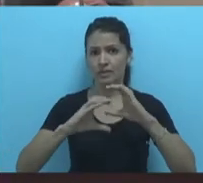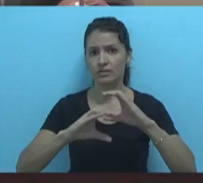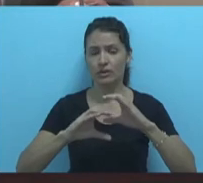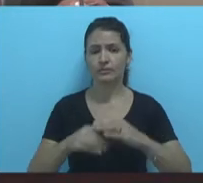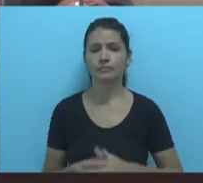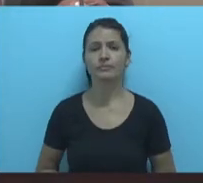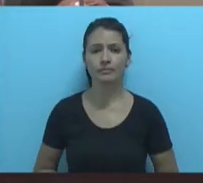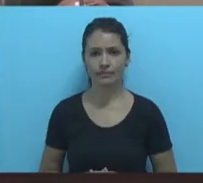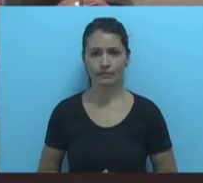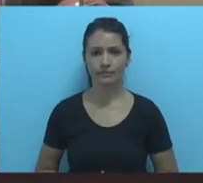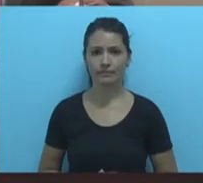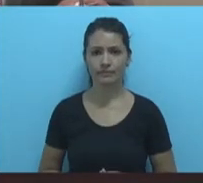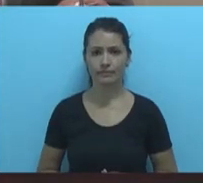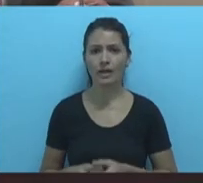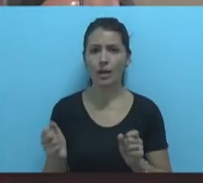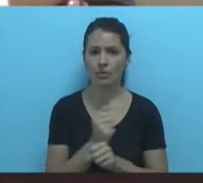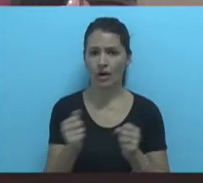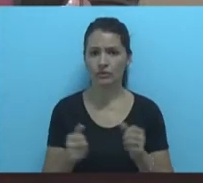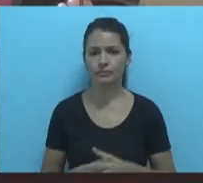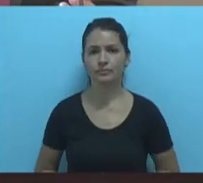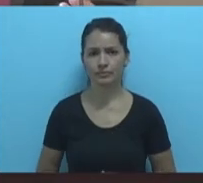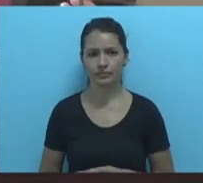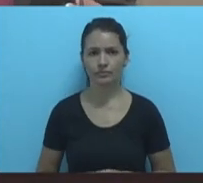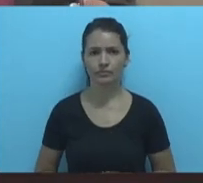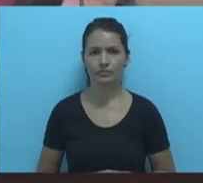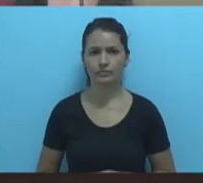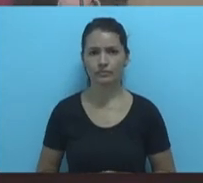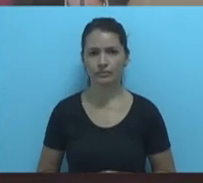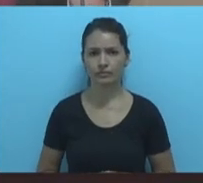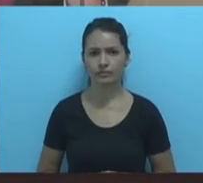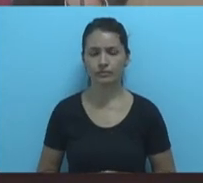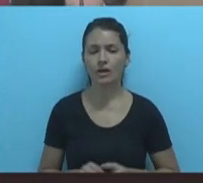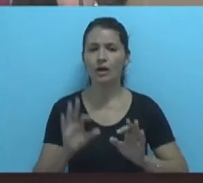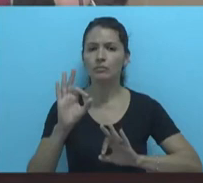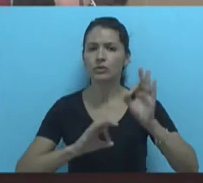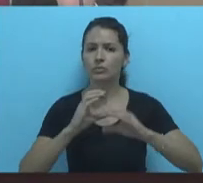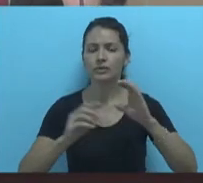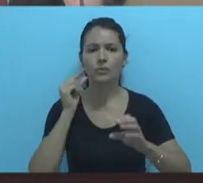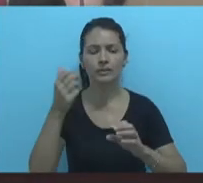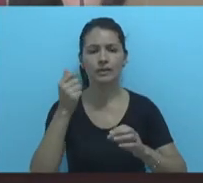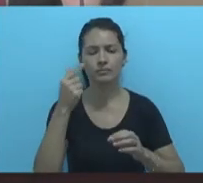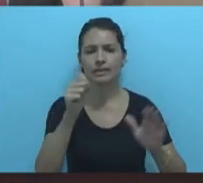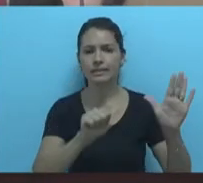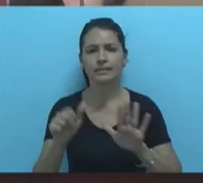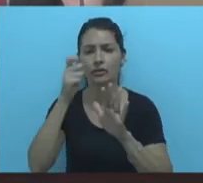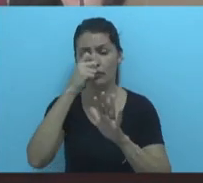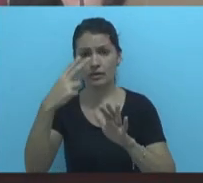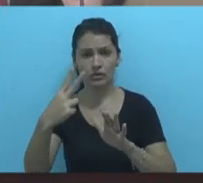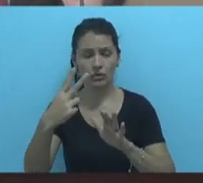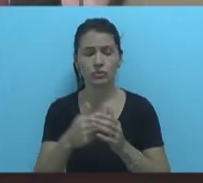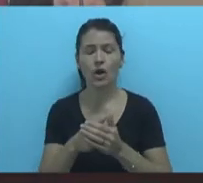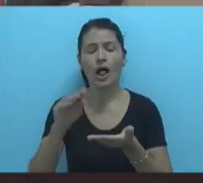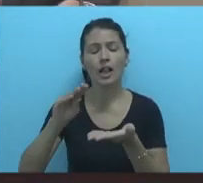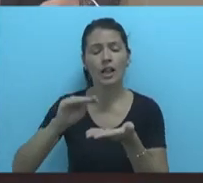a votación resulta aprobado. Proyecto de comunicación 46.622 del